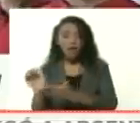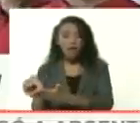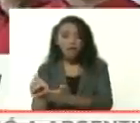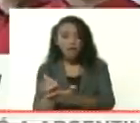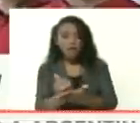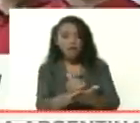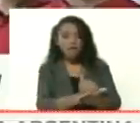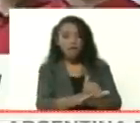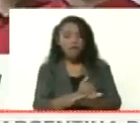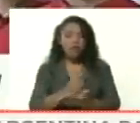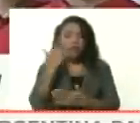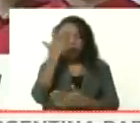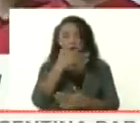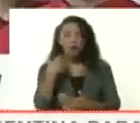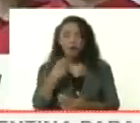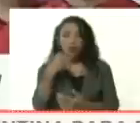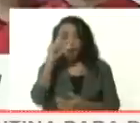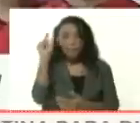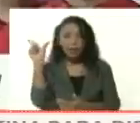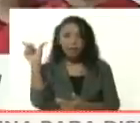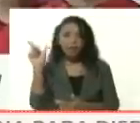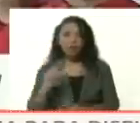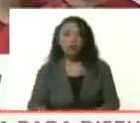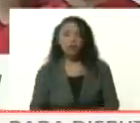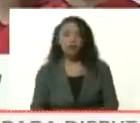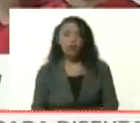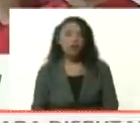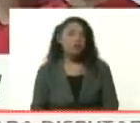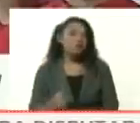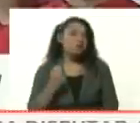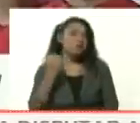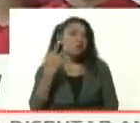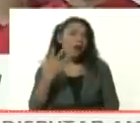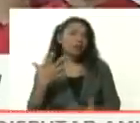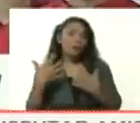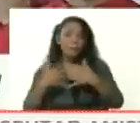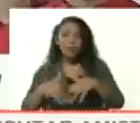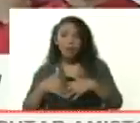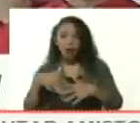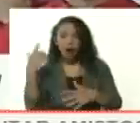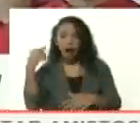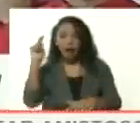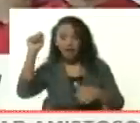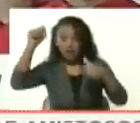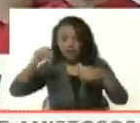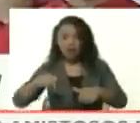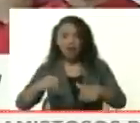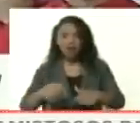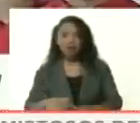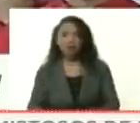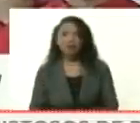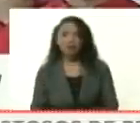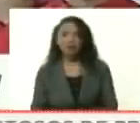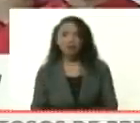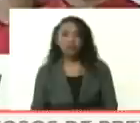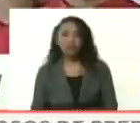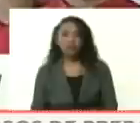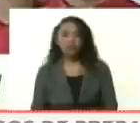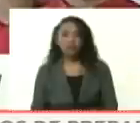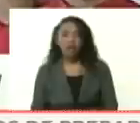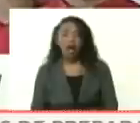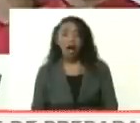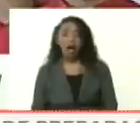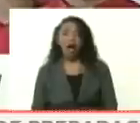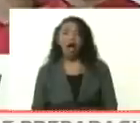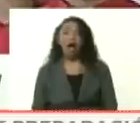de nuestro partido. ¿Cuántos empresarios hay aquí en verdad? Empresarios. ¿Lorenzo Mendoza? No, Lorenzo